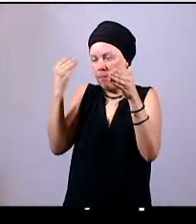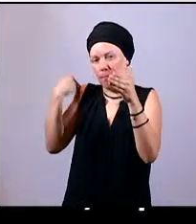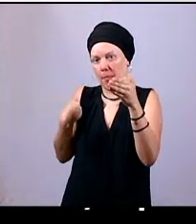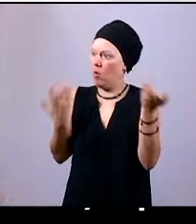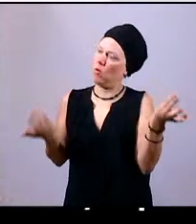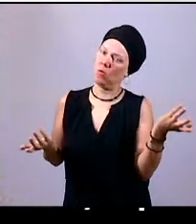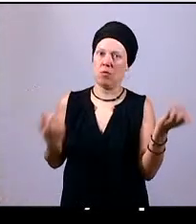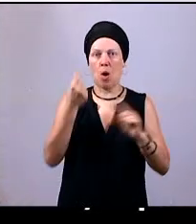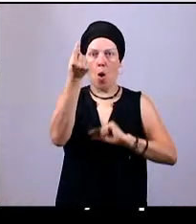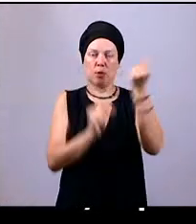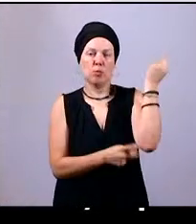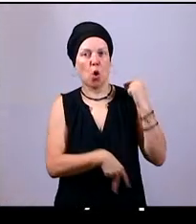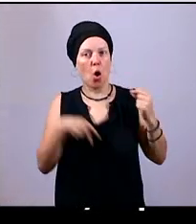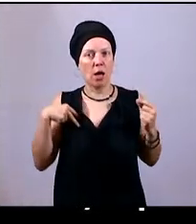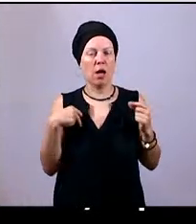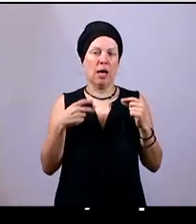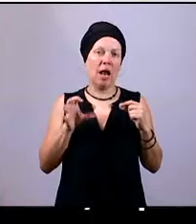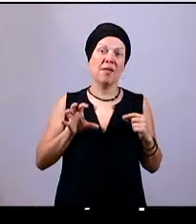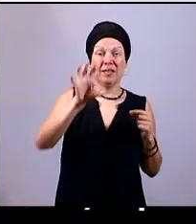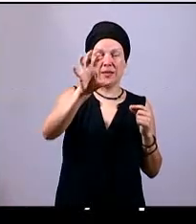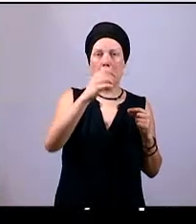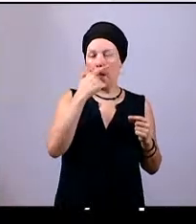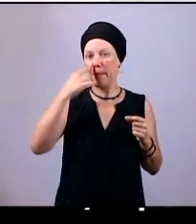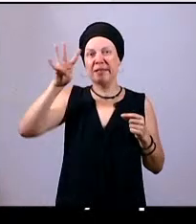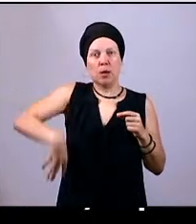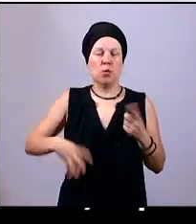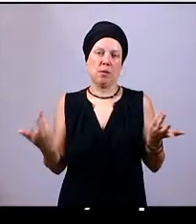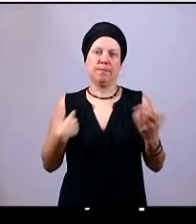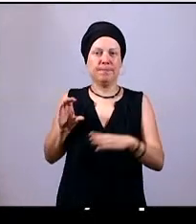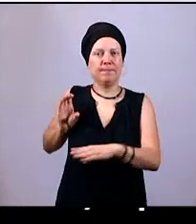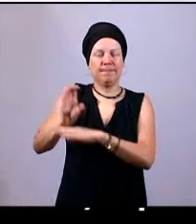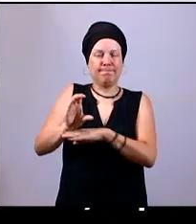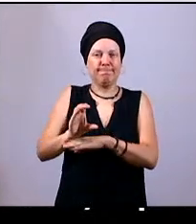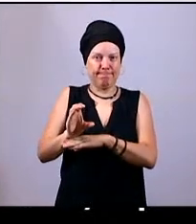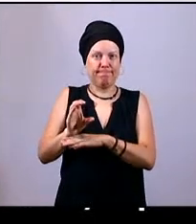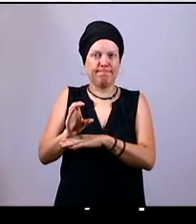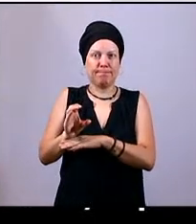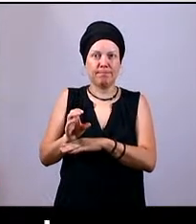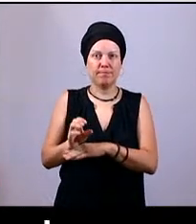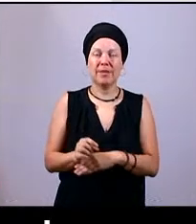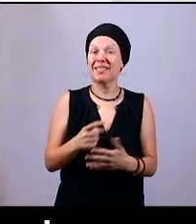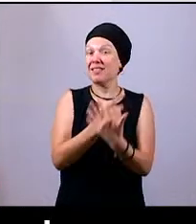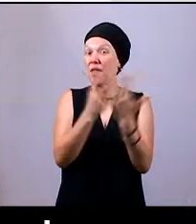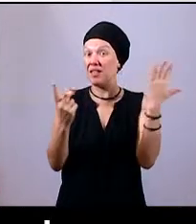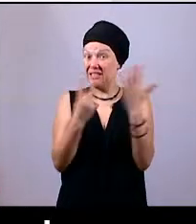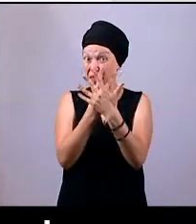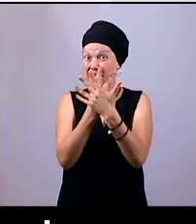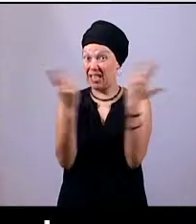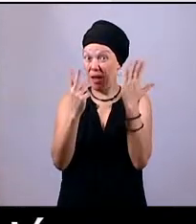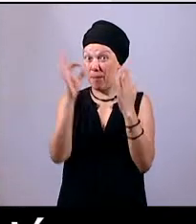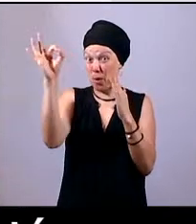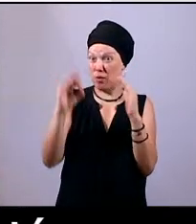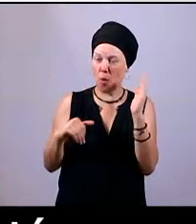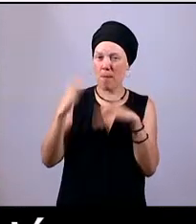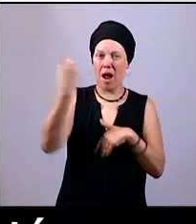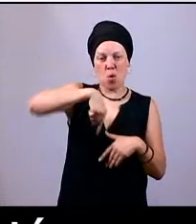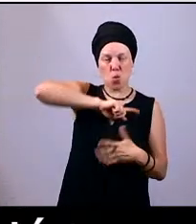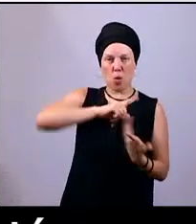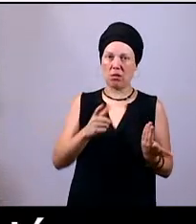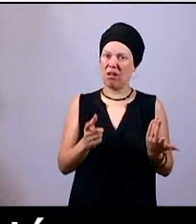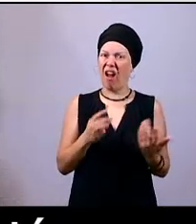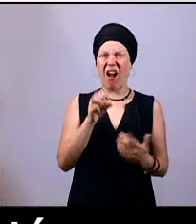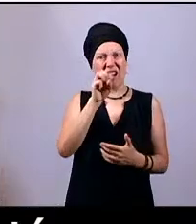Cójanse los presupuestos generales del Estado. Cataluña tiene una inversión territorializada de más de un 17%. La nuestra no llega